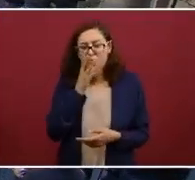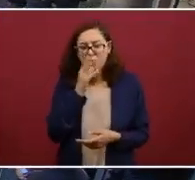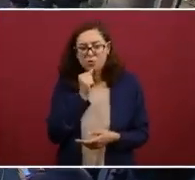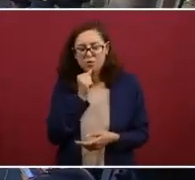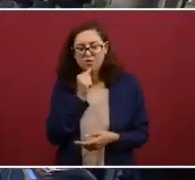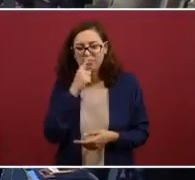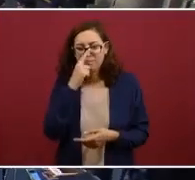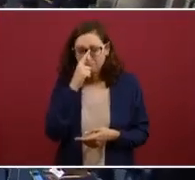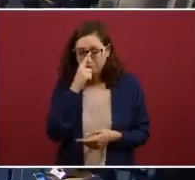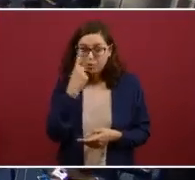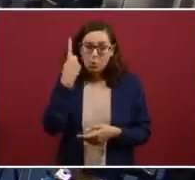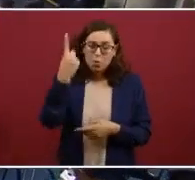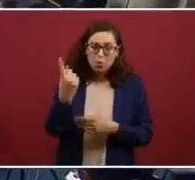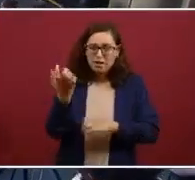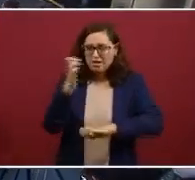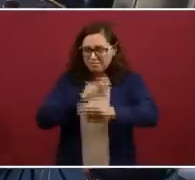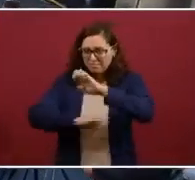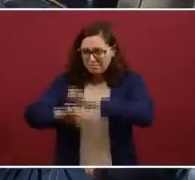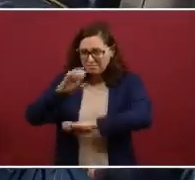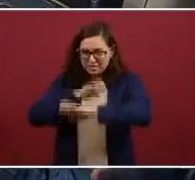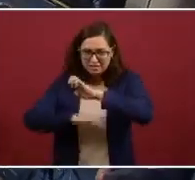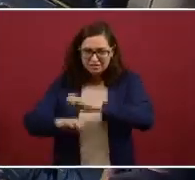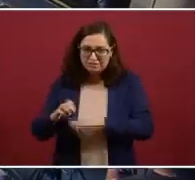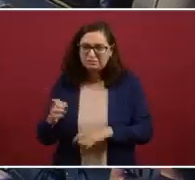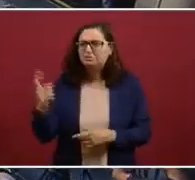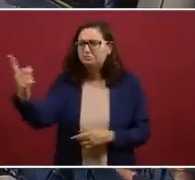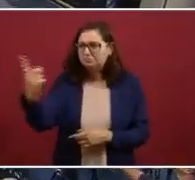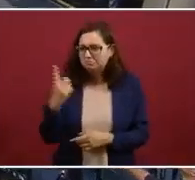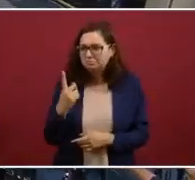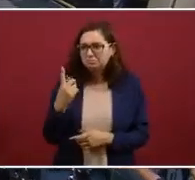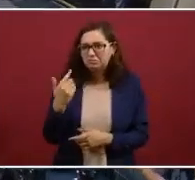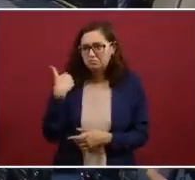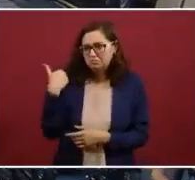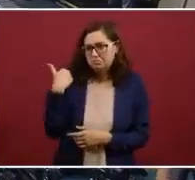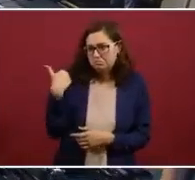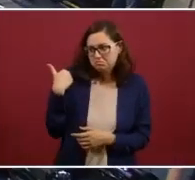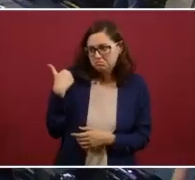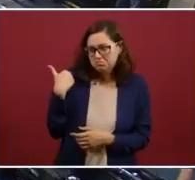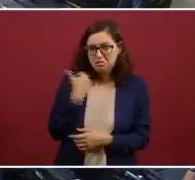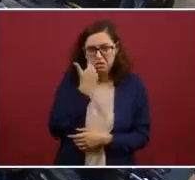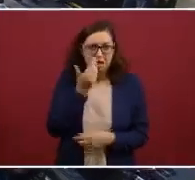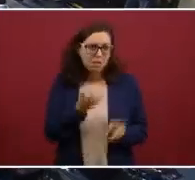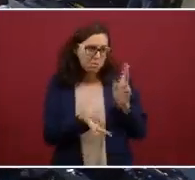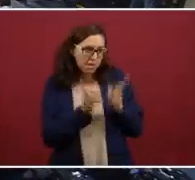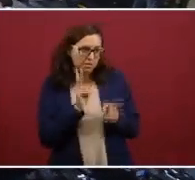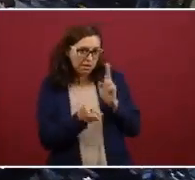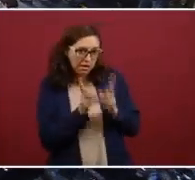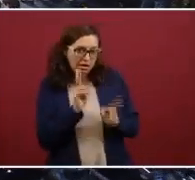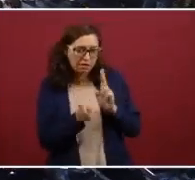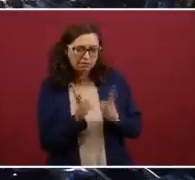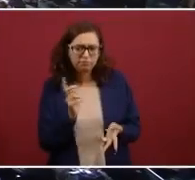o me solicitan de que quieren hablar con nosotros, que quieren